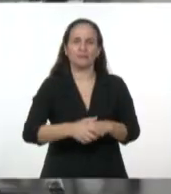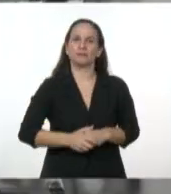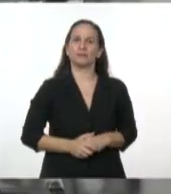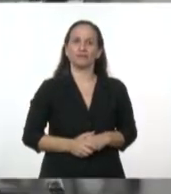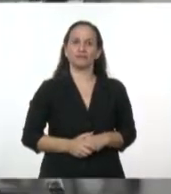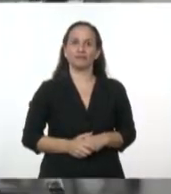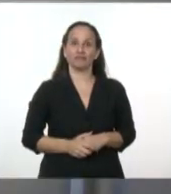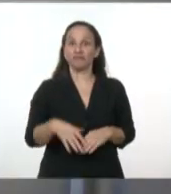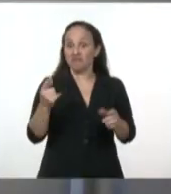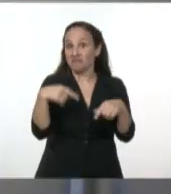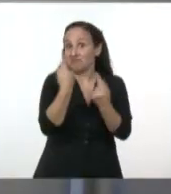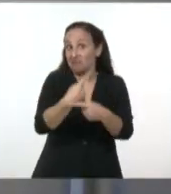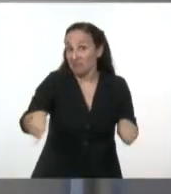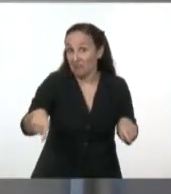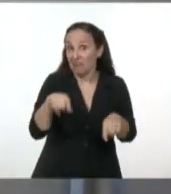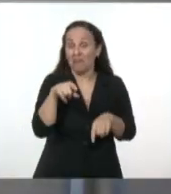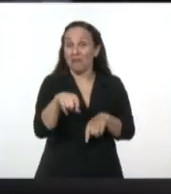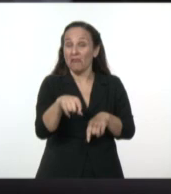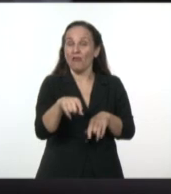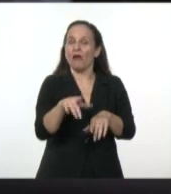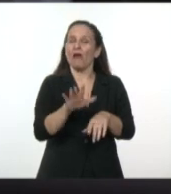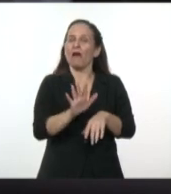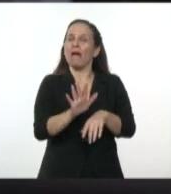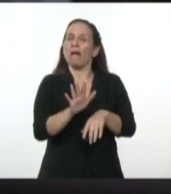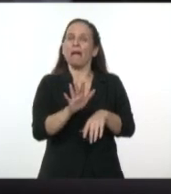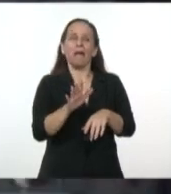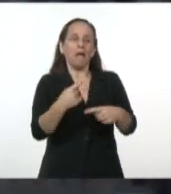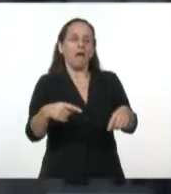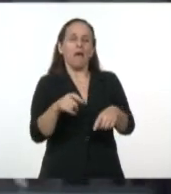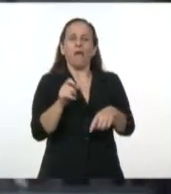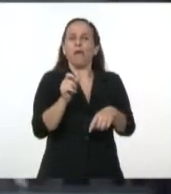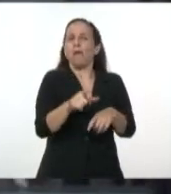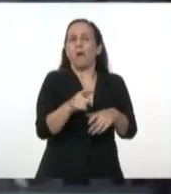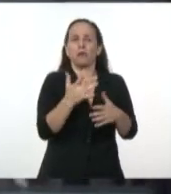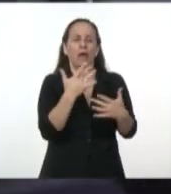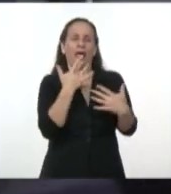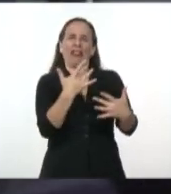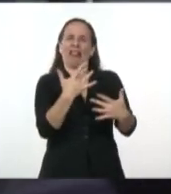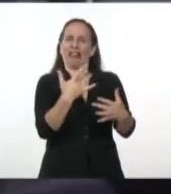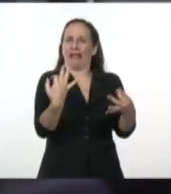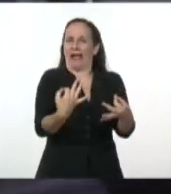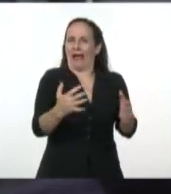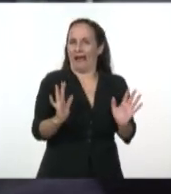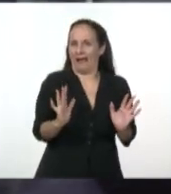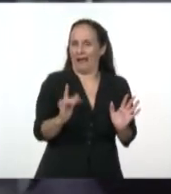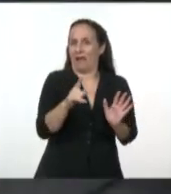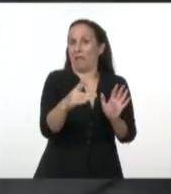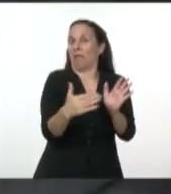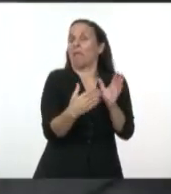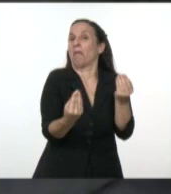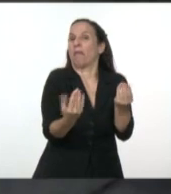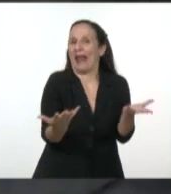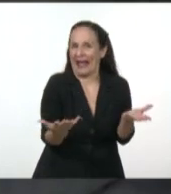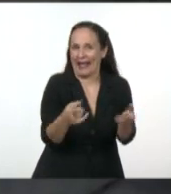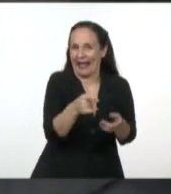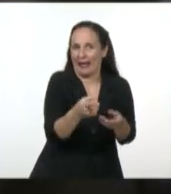Un producto, además de tener las características estéticas que necesita para acompañar la